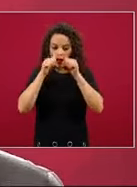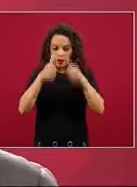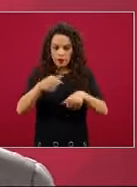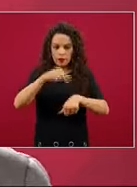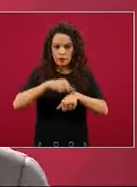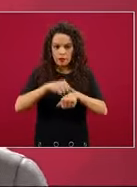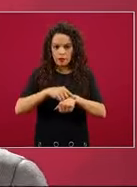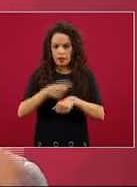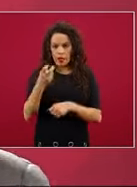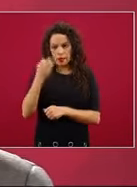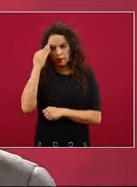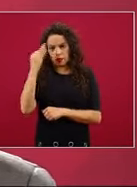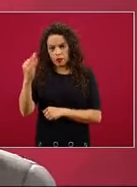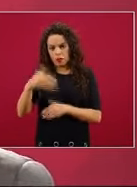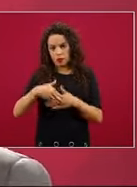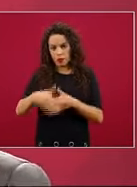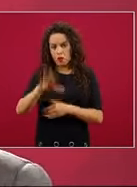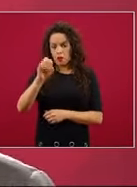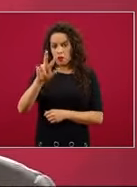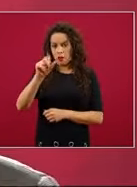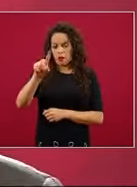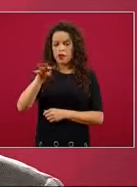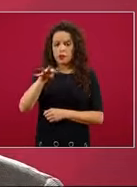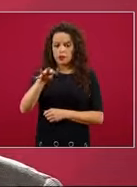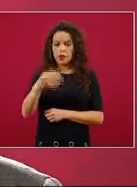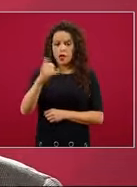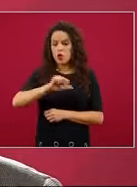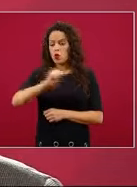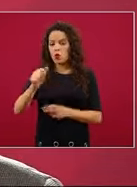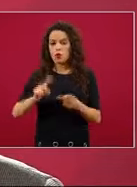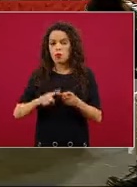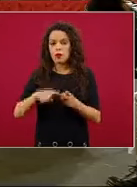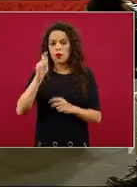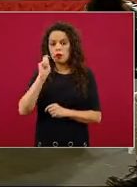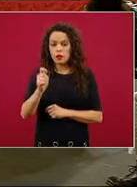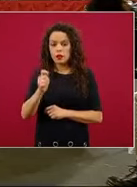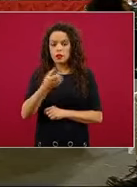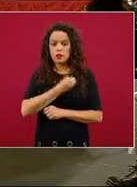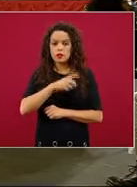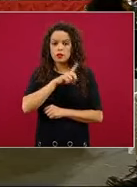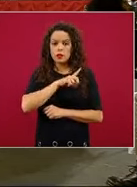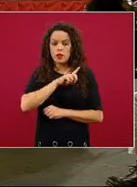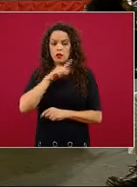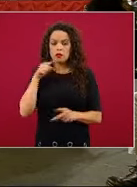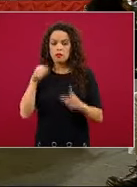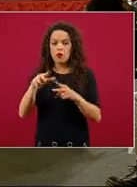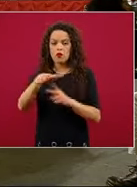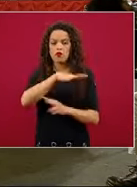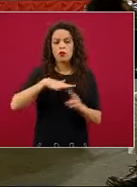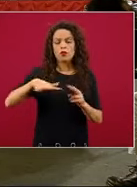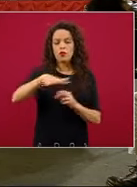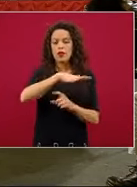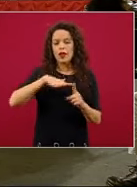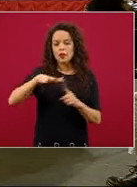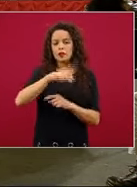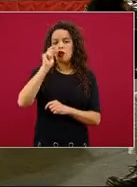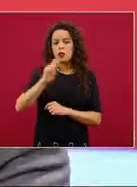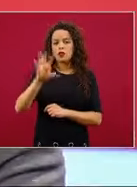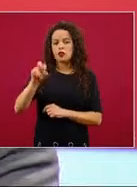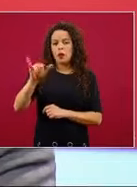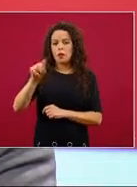COVID-19 y la otra, la atención primaria de la salud en el contexto de COVID-19. Estas